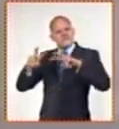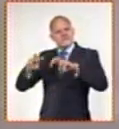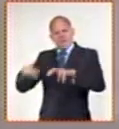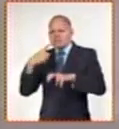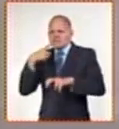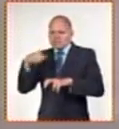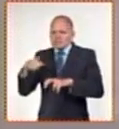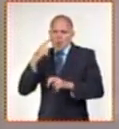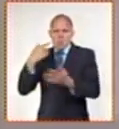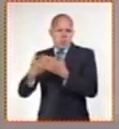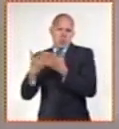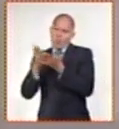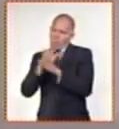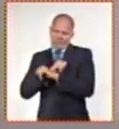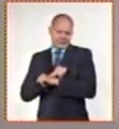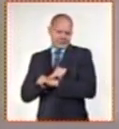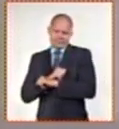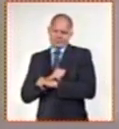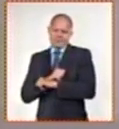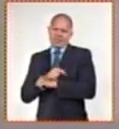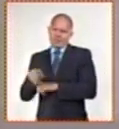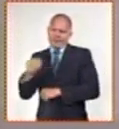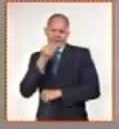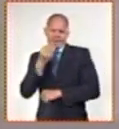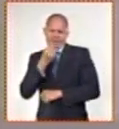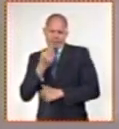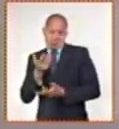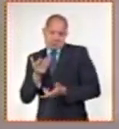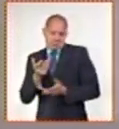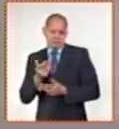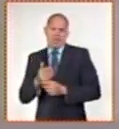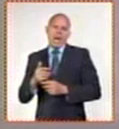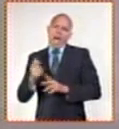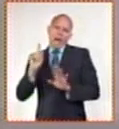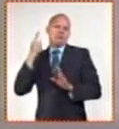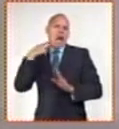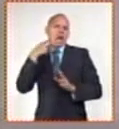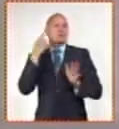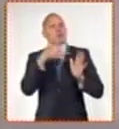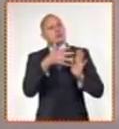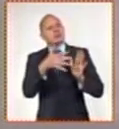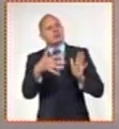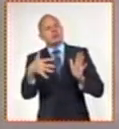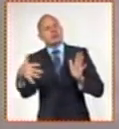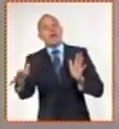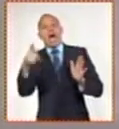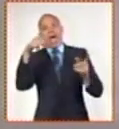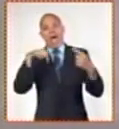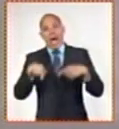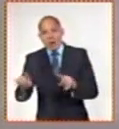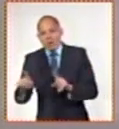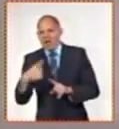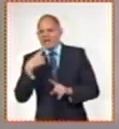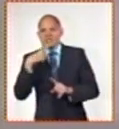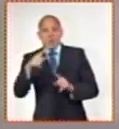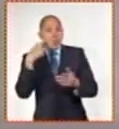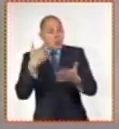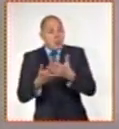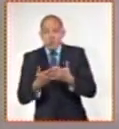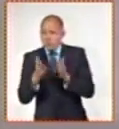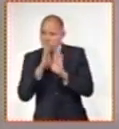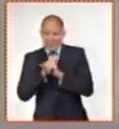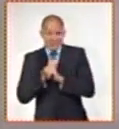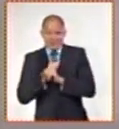que tampoco hay pruebas, no se han presentado pruebas contra la actual vicepresidenta argentina, Cristina